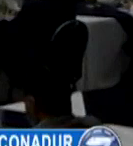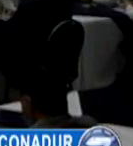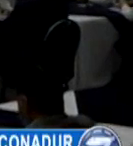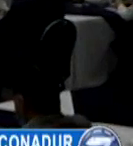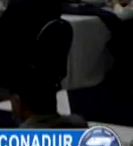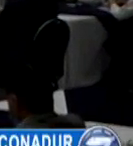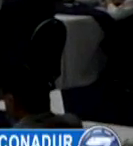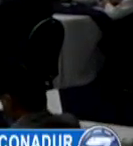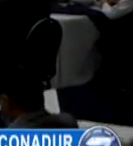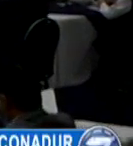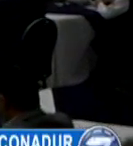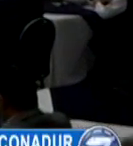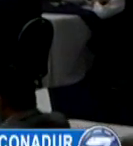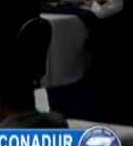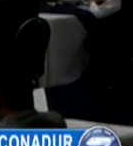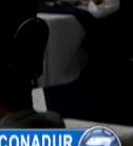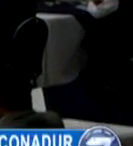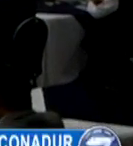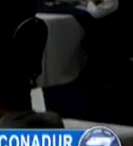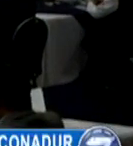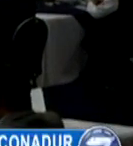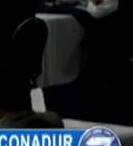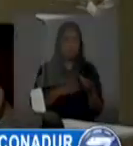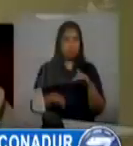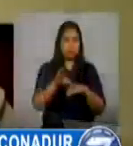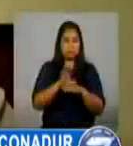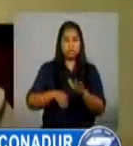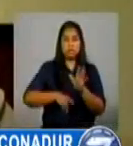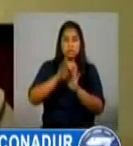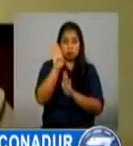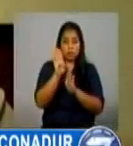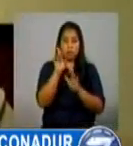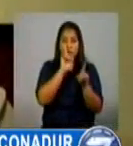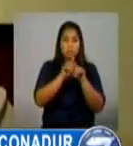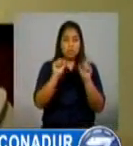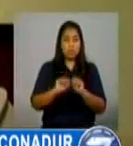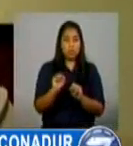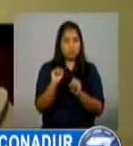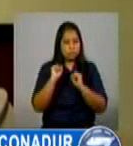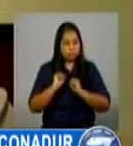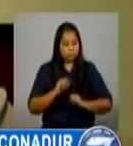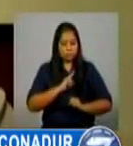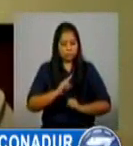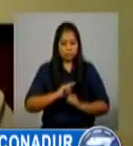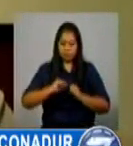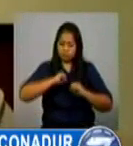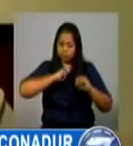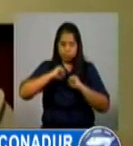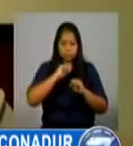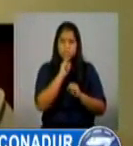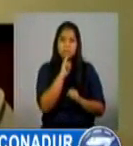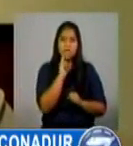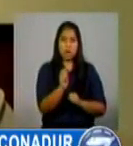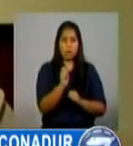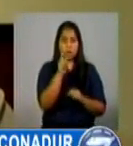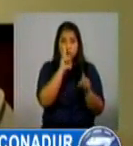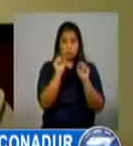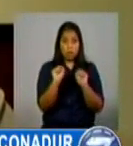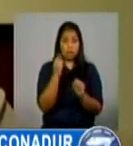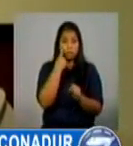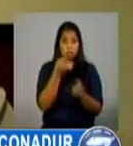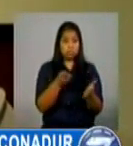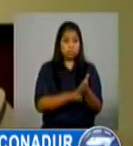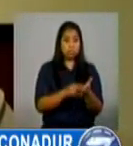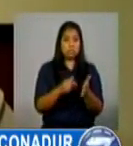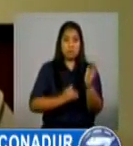en esa forma de operar de los consejos de desarrollo, de manera que podamos ser mucho más efectivos, que podamos llegar a la obra